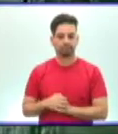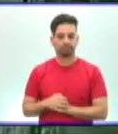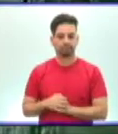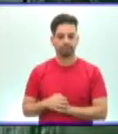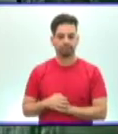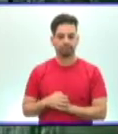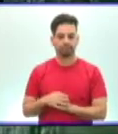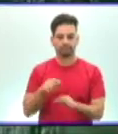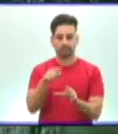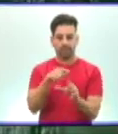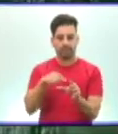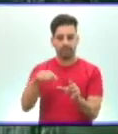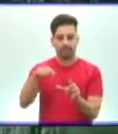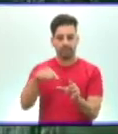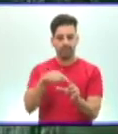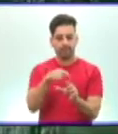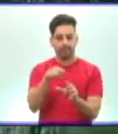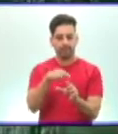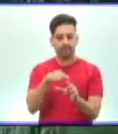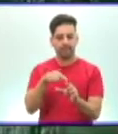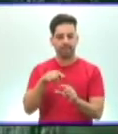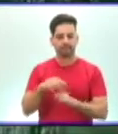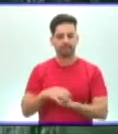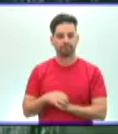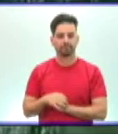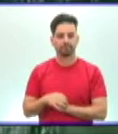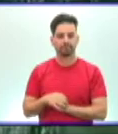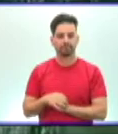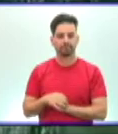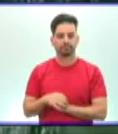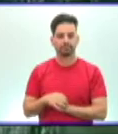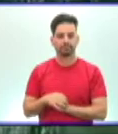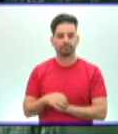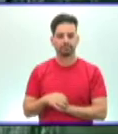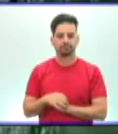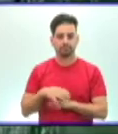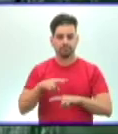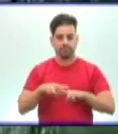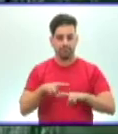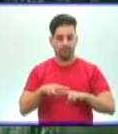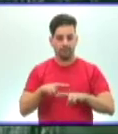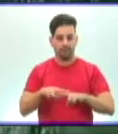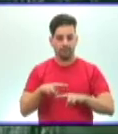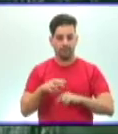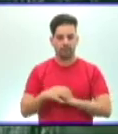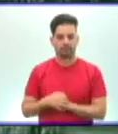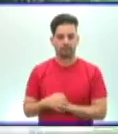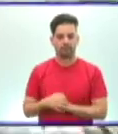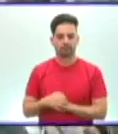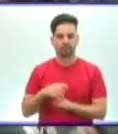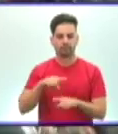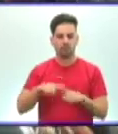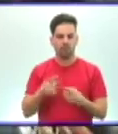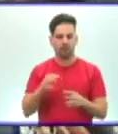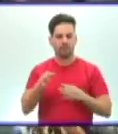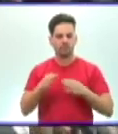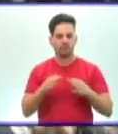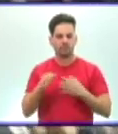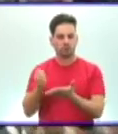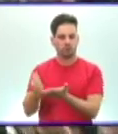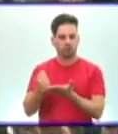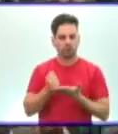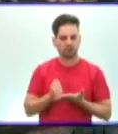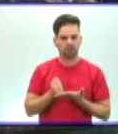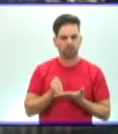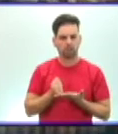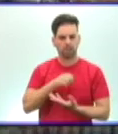y su cuenca tributaria, a fin de reducir su vulnerabilidad costera y en función de contribuir a